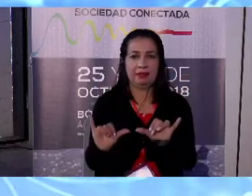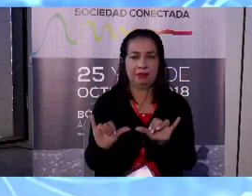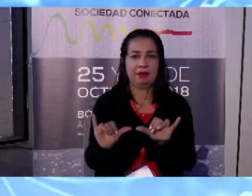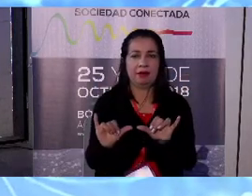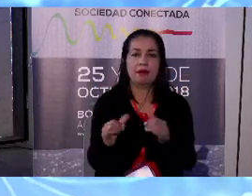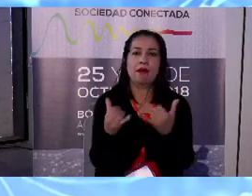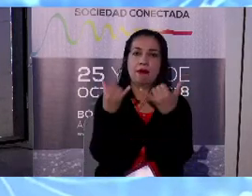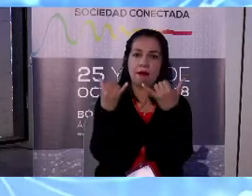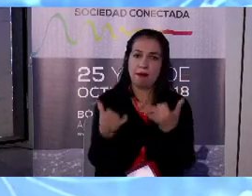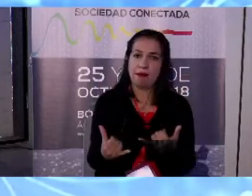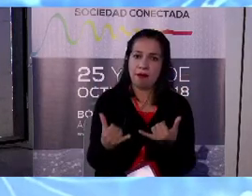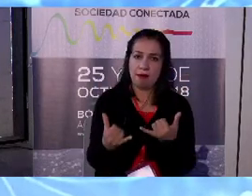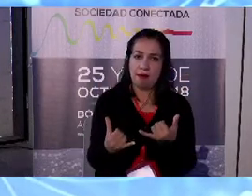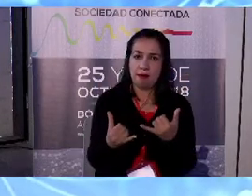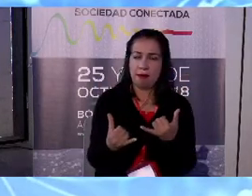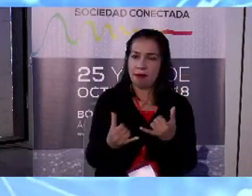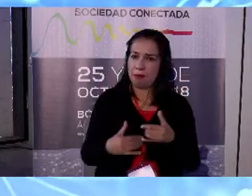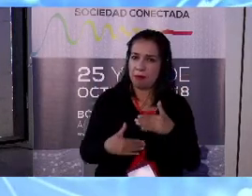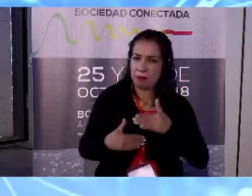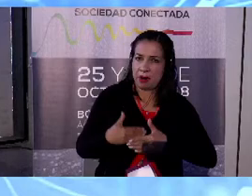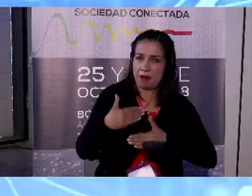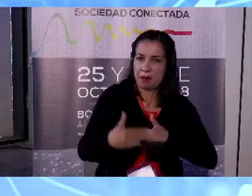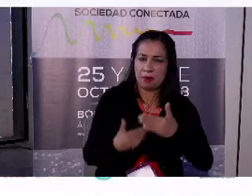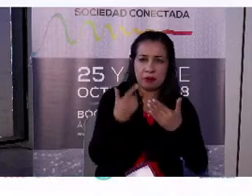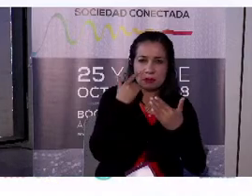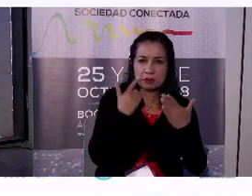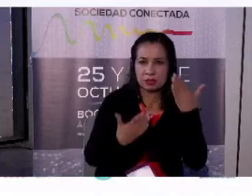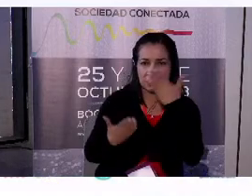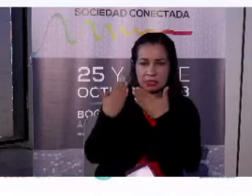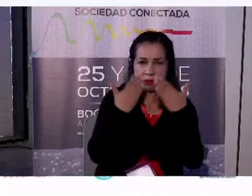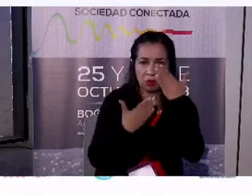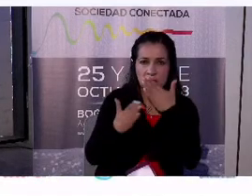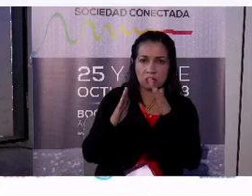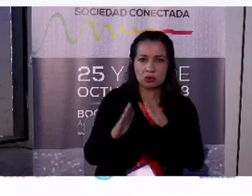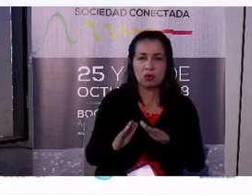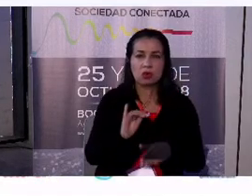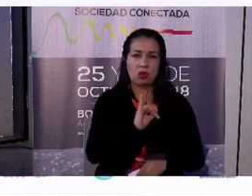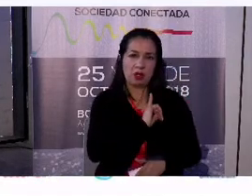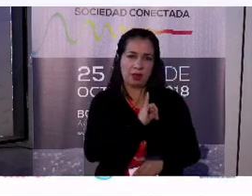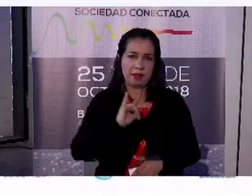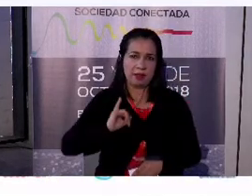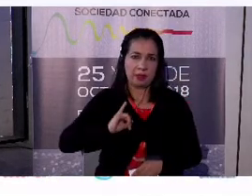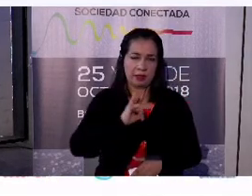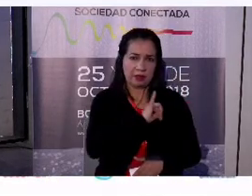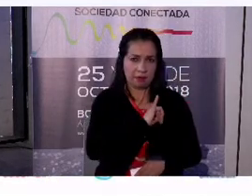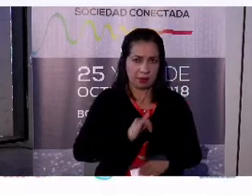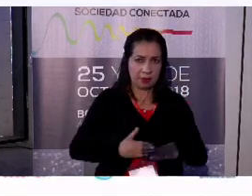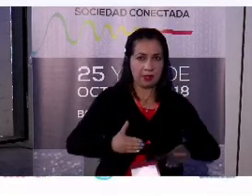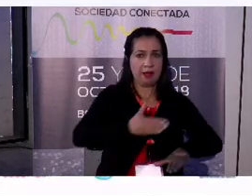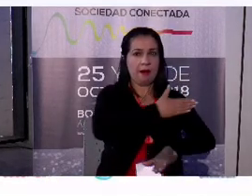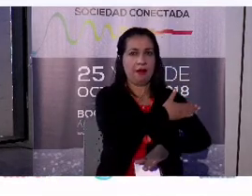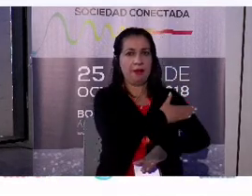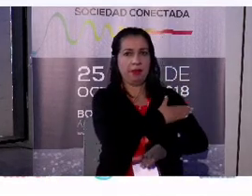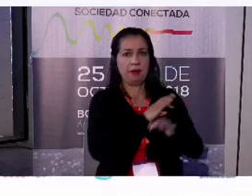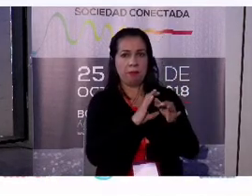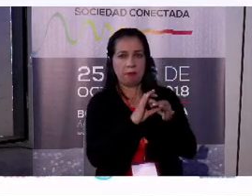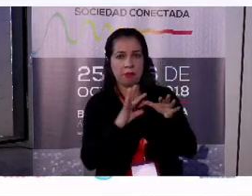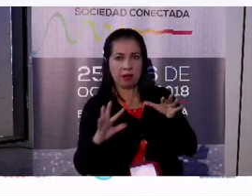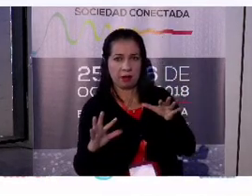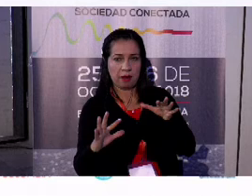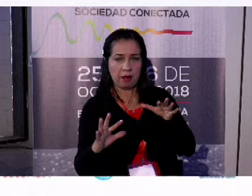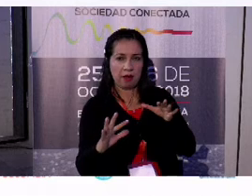cada paso de simulación es independiente del anterior y también